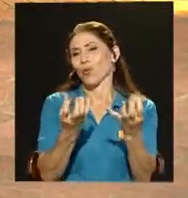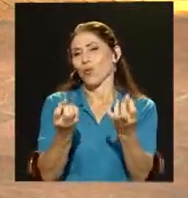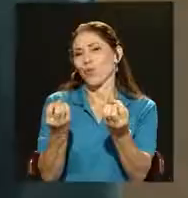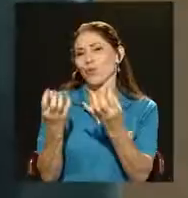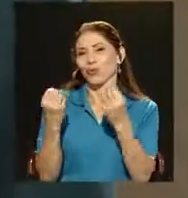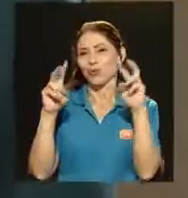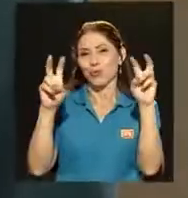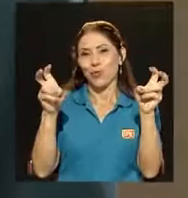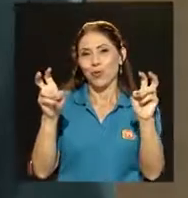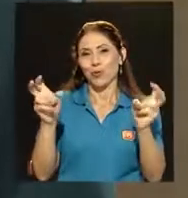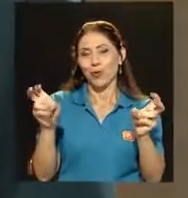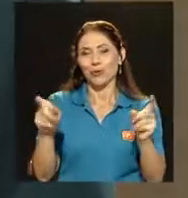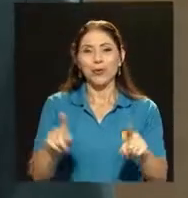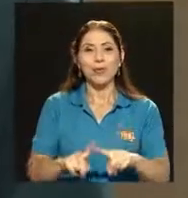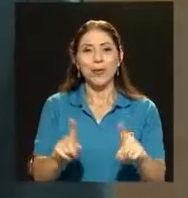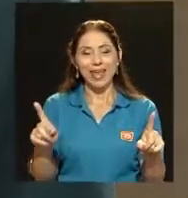pero